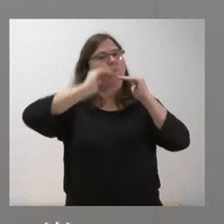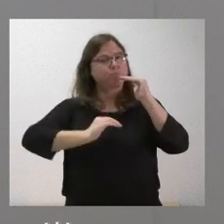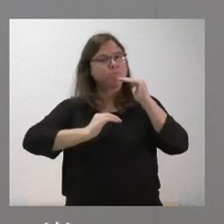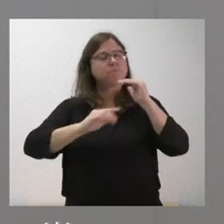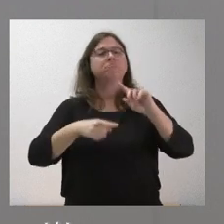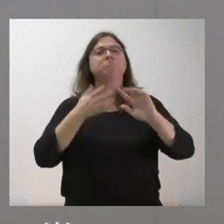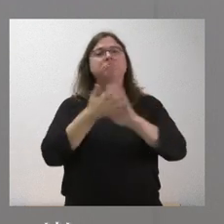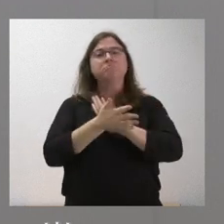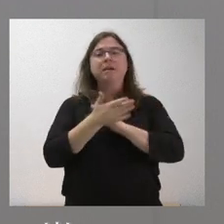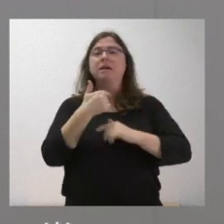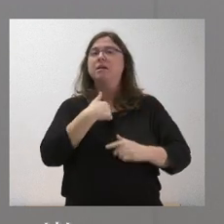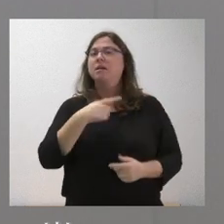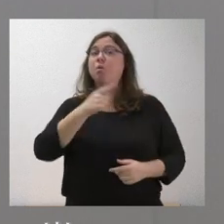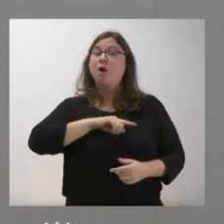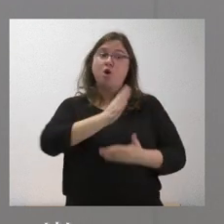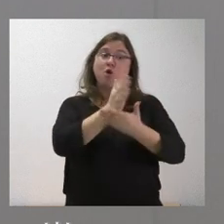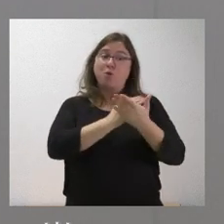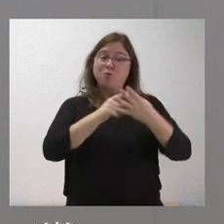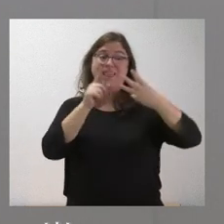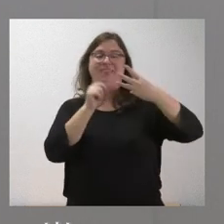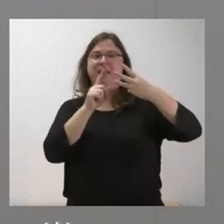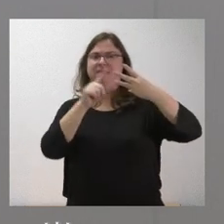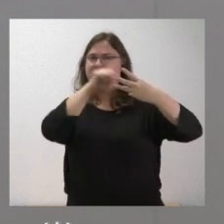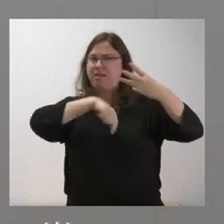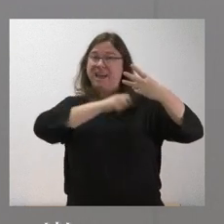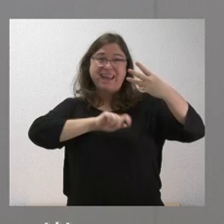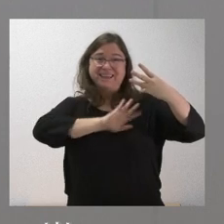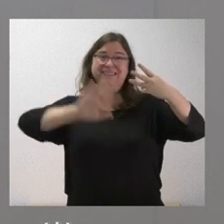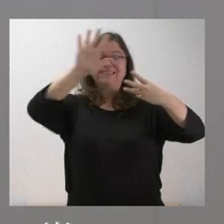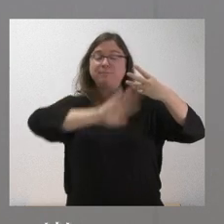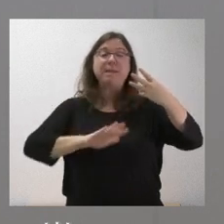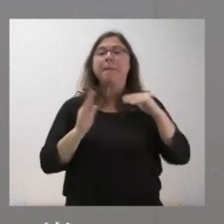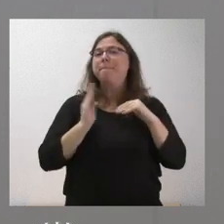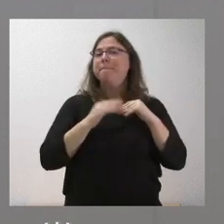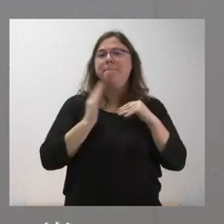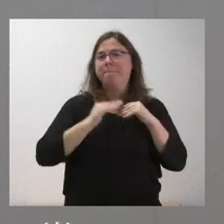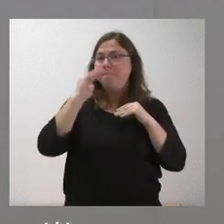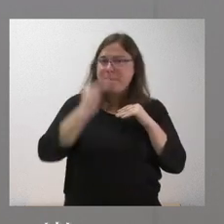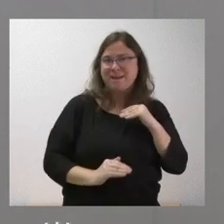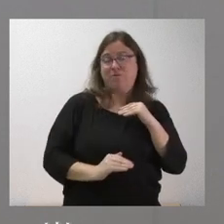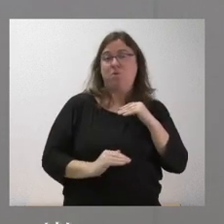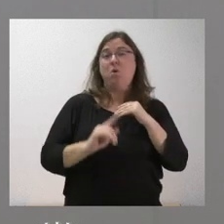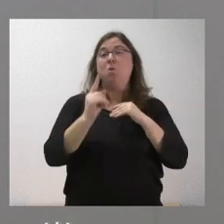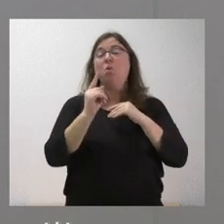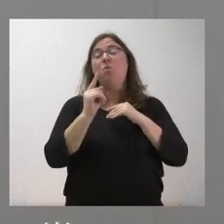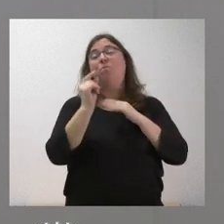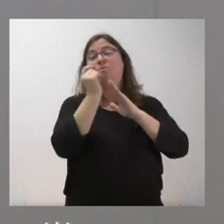lógicamente nos sitúa como la tercera comunidad Autónoma de España con menor inflación solo una décima menos que quien tiene menos inflación